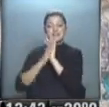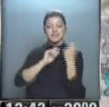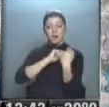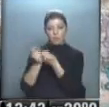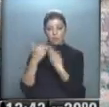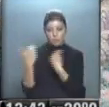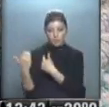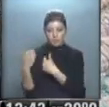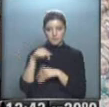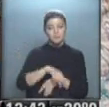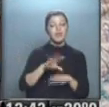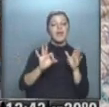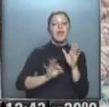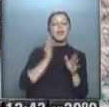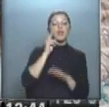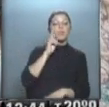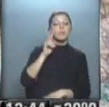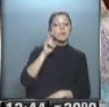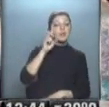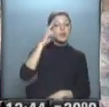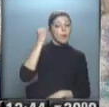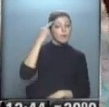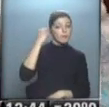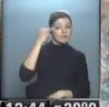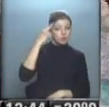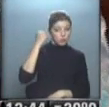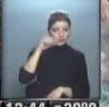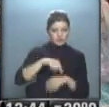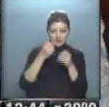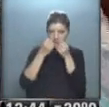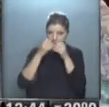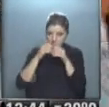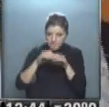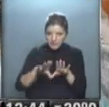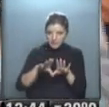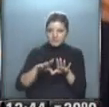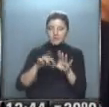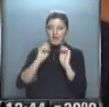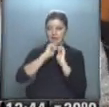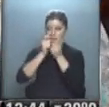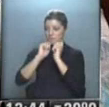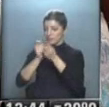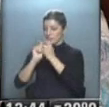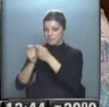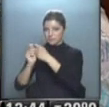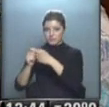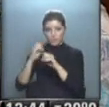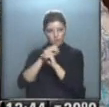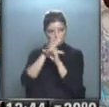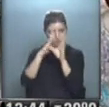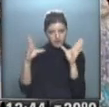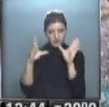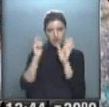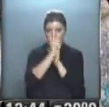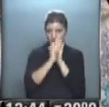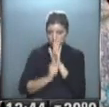año 99 empieza entonces el blanqueo de las sucesivas transacciones o transferencias de licencias